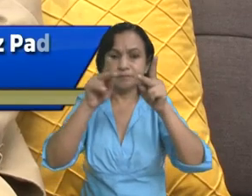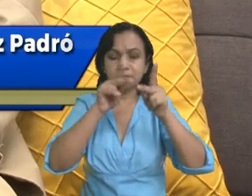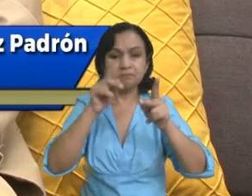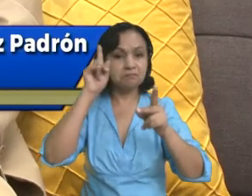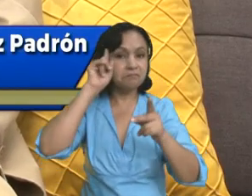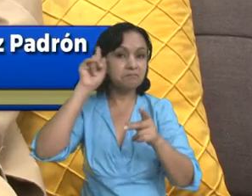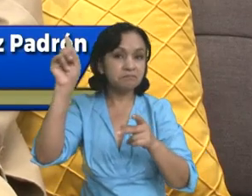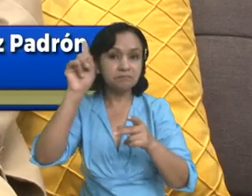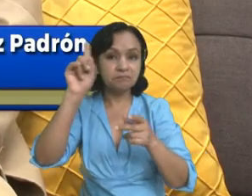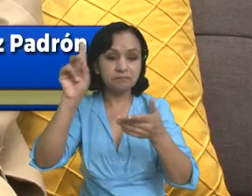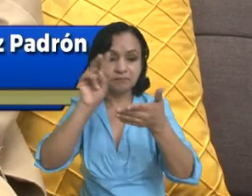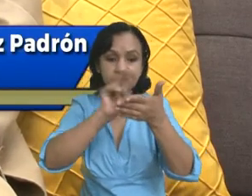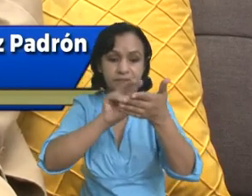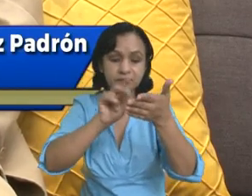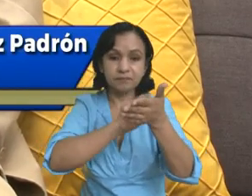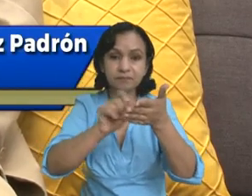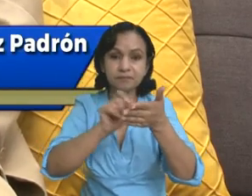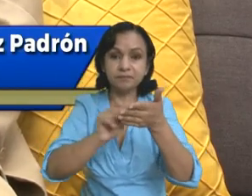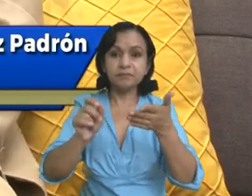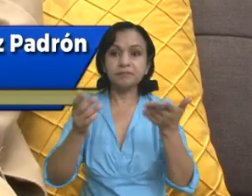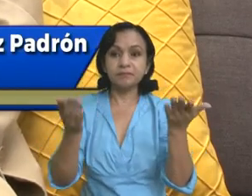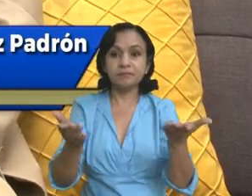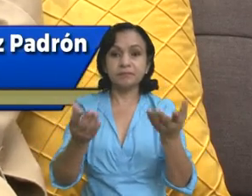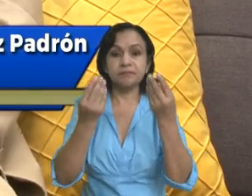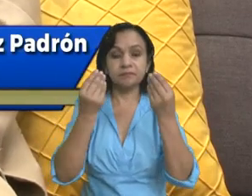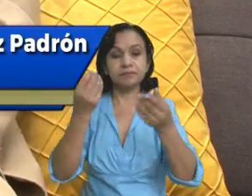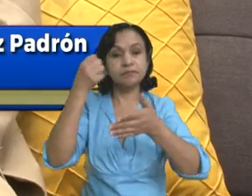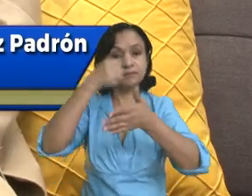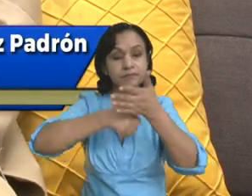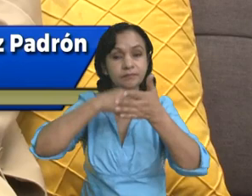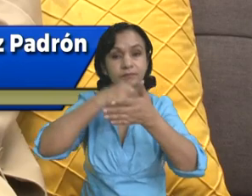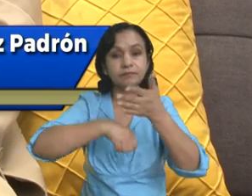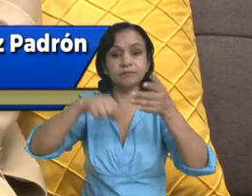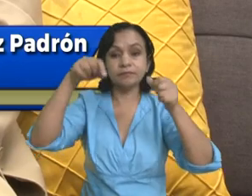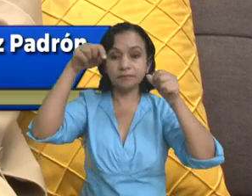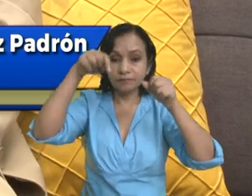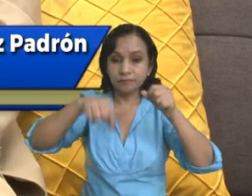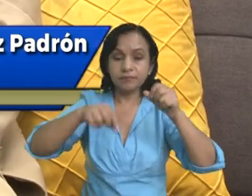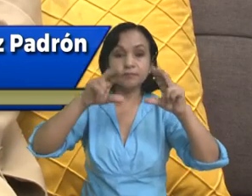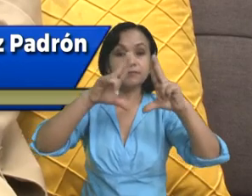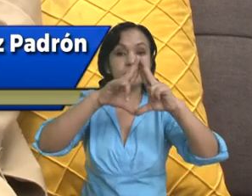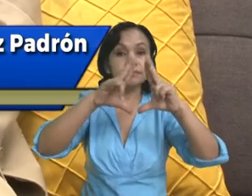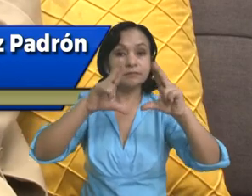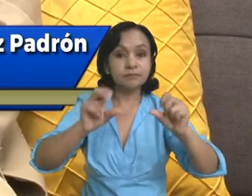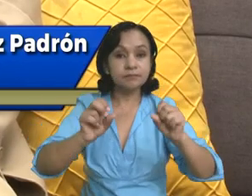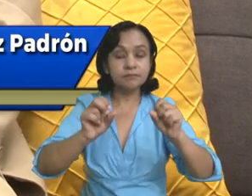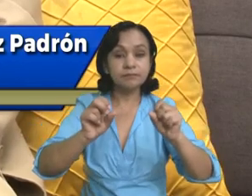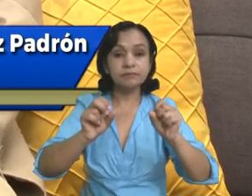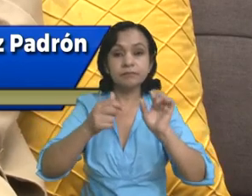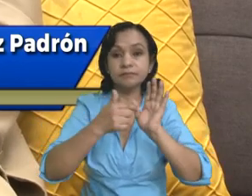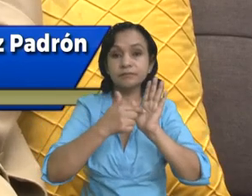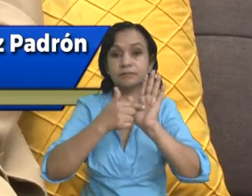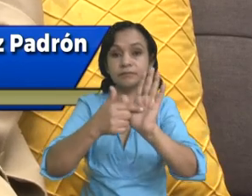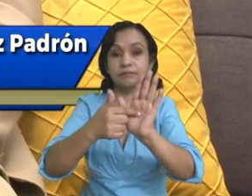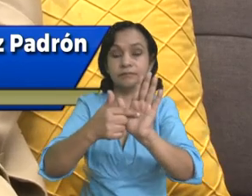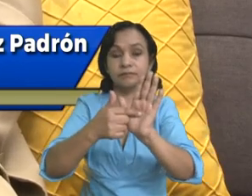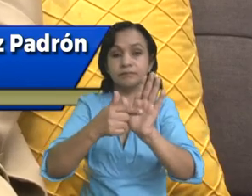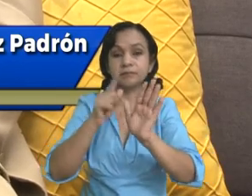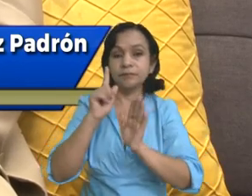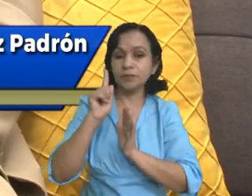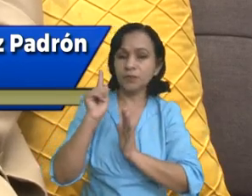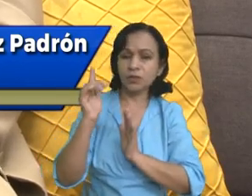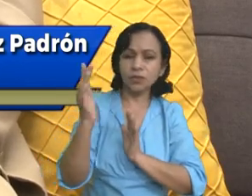iletrados. Y sobre todo en la región ha habido una gran fortaleza. Aquí en Nicaragua se utilizó el método, ha sido ejemplo, el Todos con